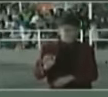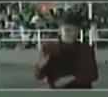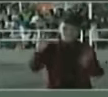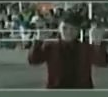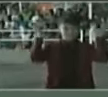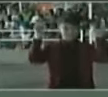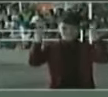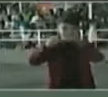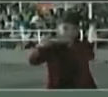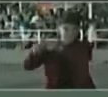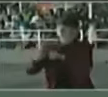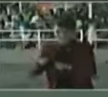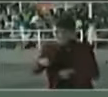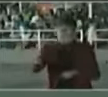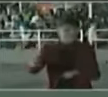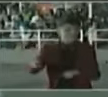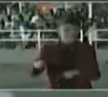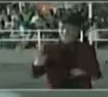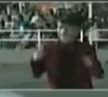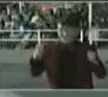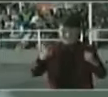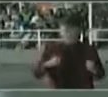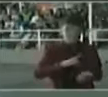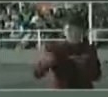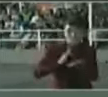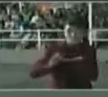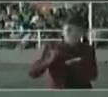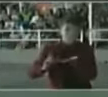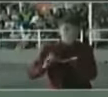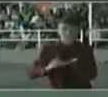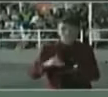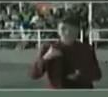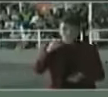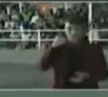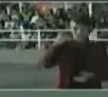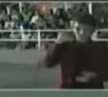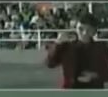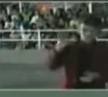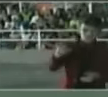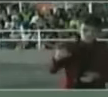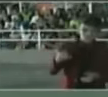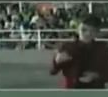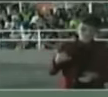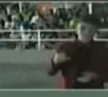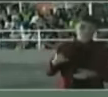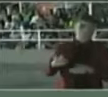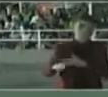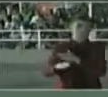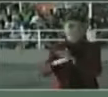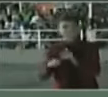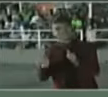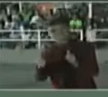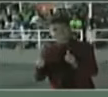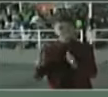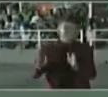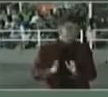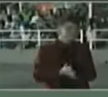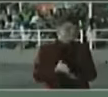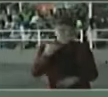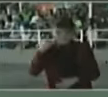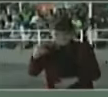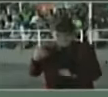todas partes. Cada vez que llamaba a la clínica me decían: sigue estable.